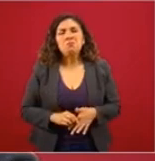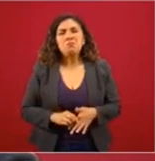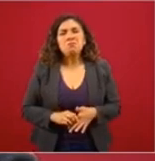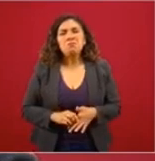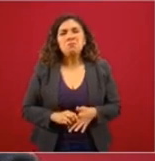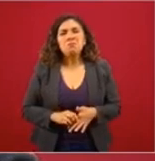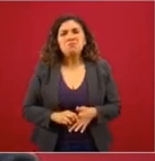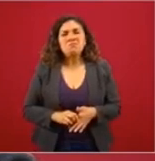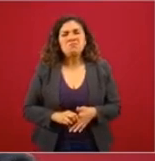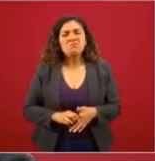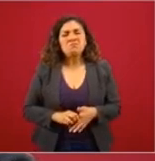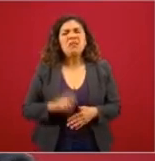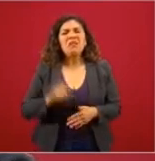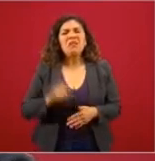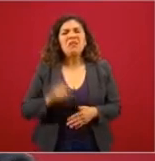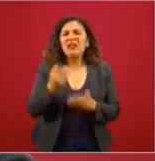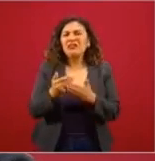¿en qué pensaban?